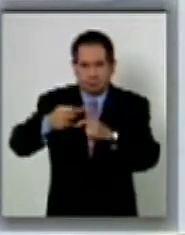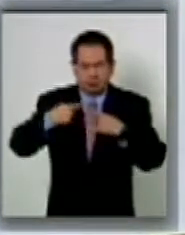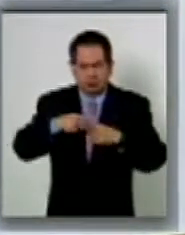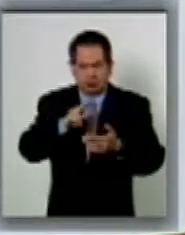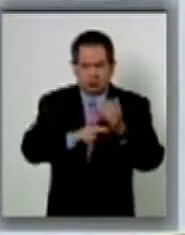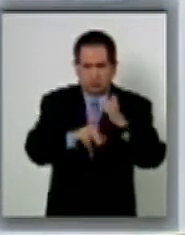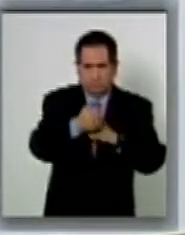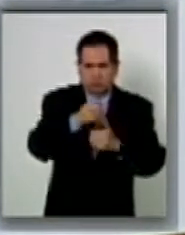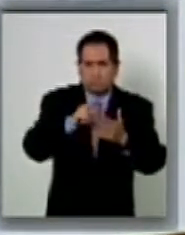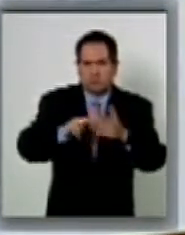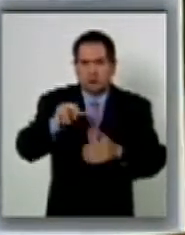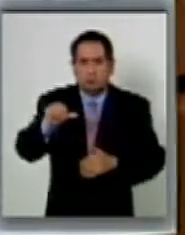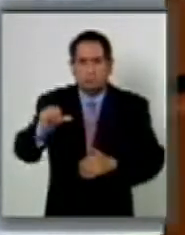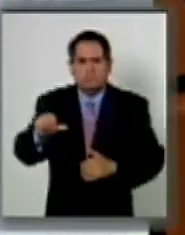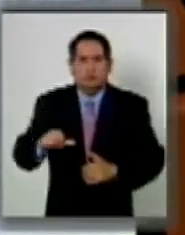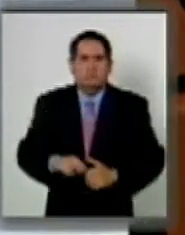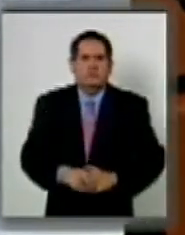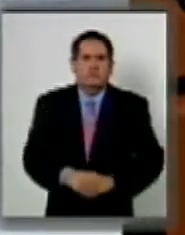2011-2016.